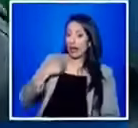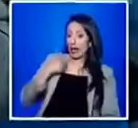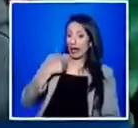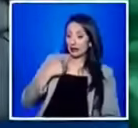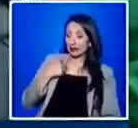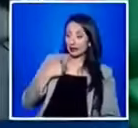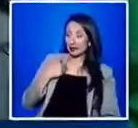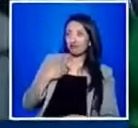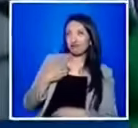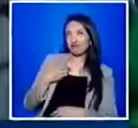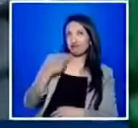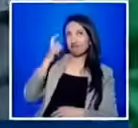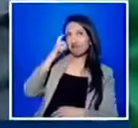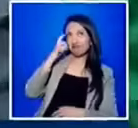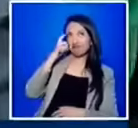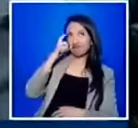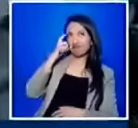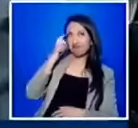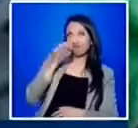De materias.